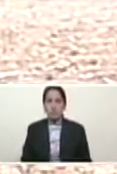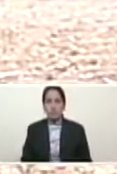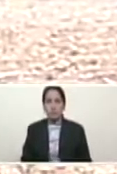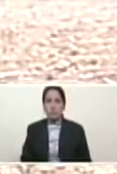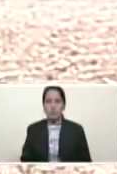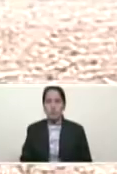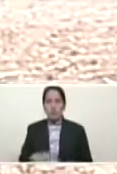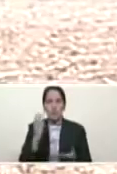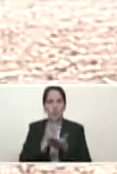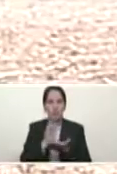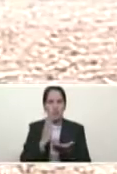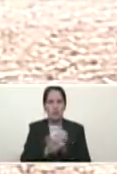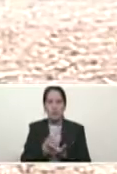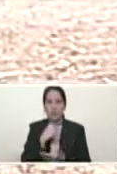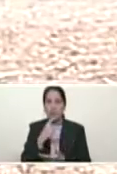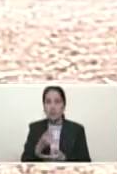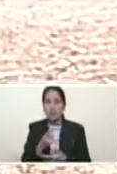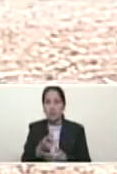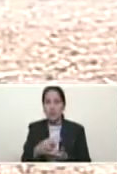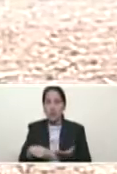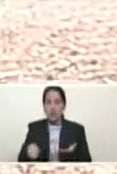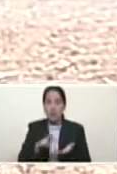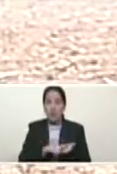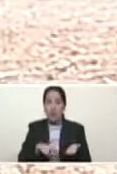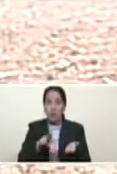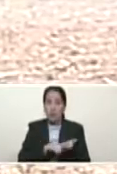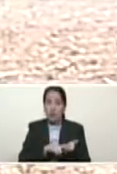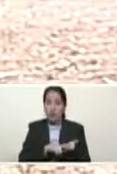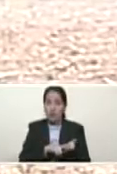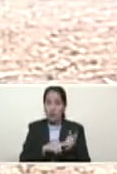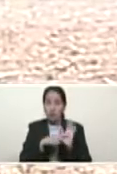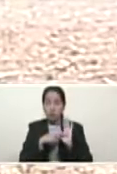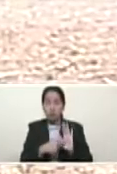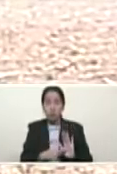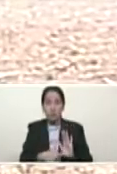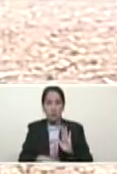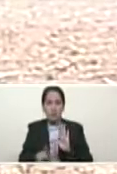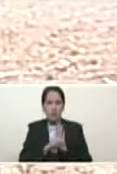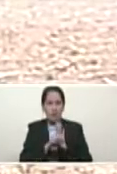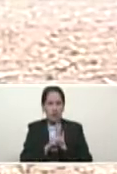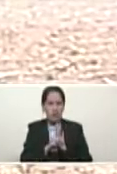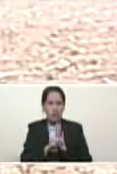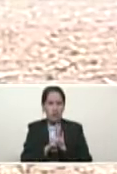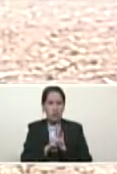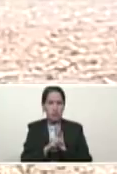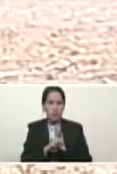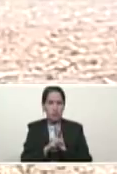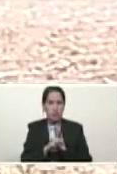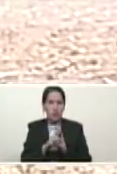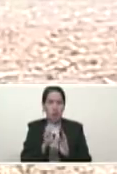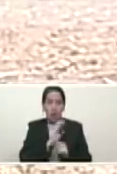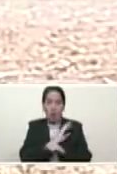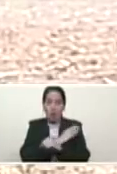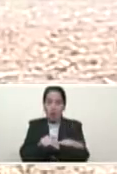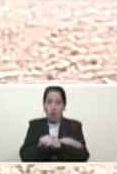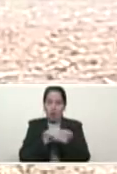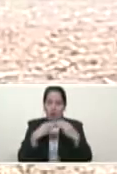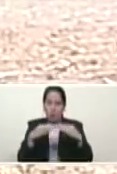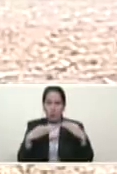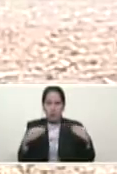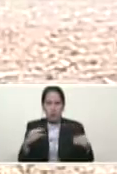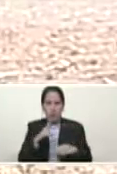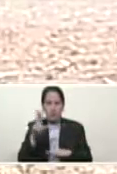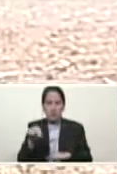dando una batalla por la defensa de la legitimidad del poder público nacional, de la